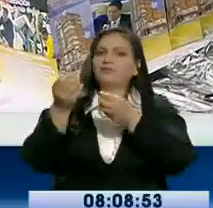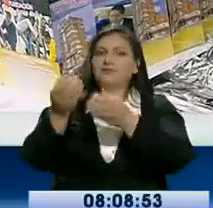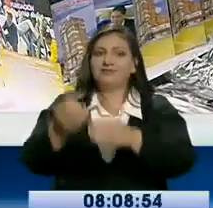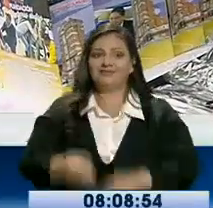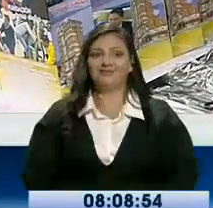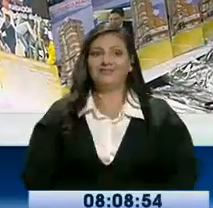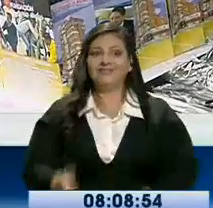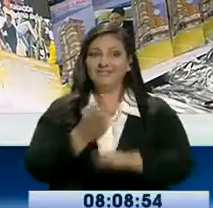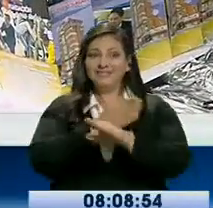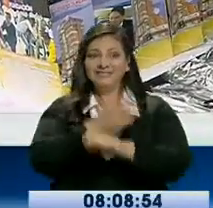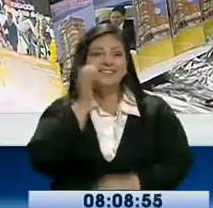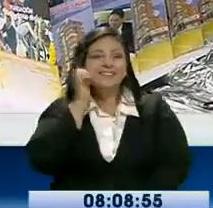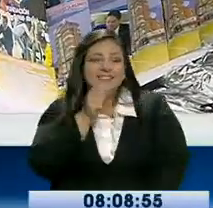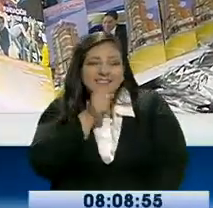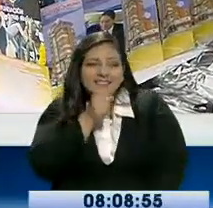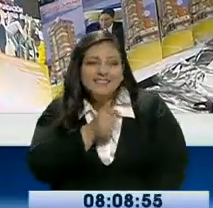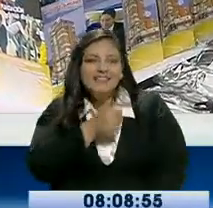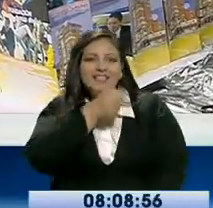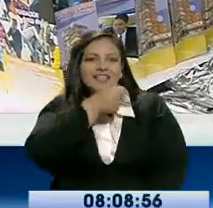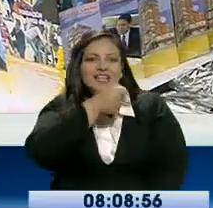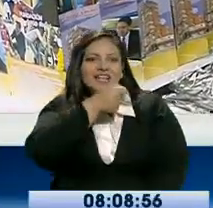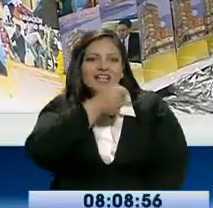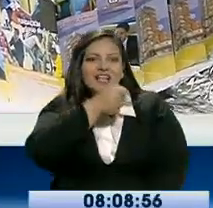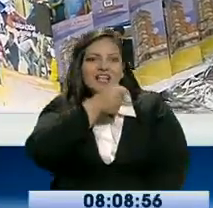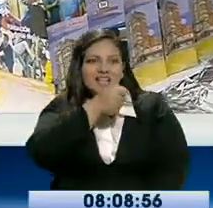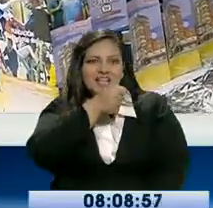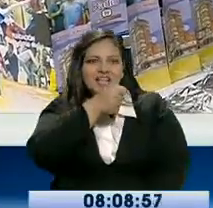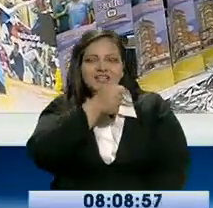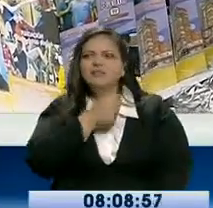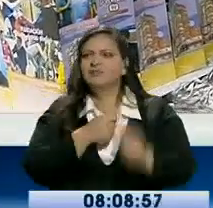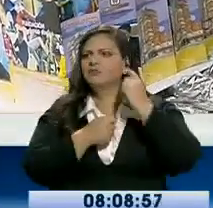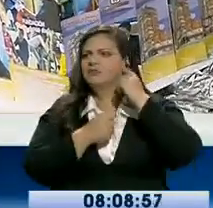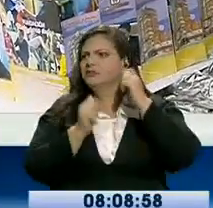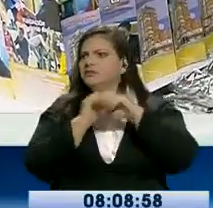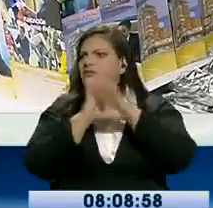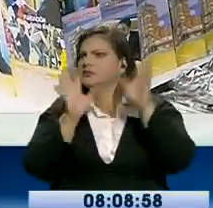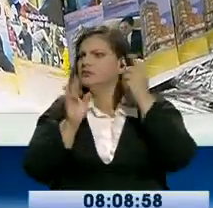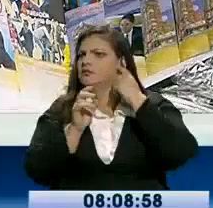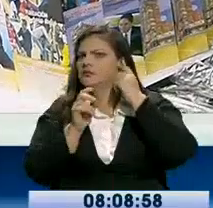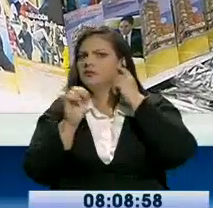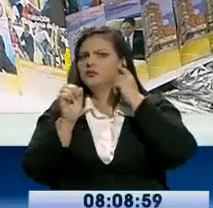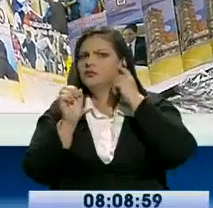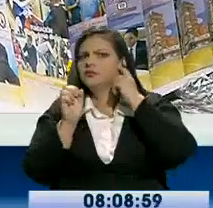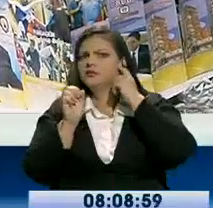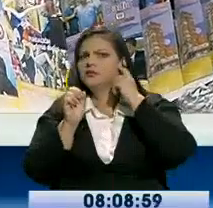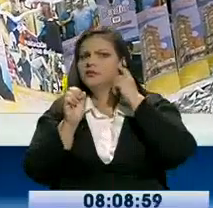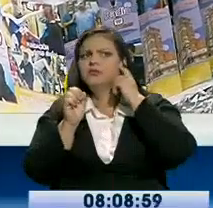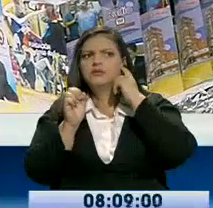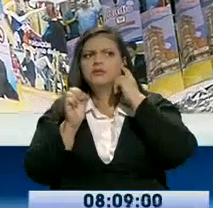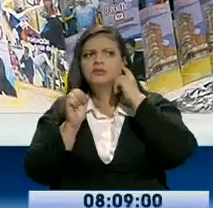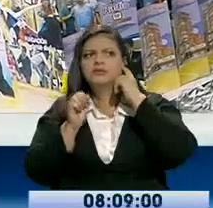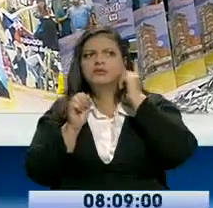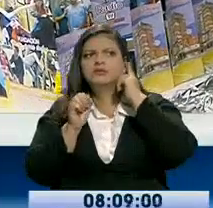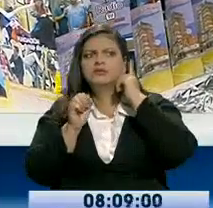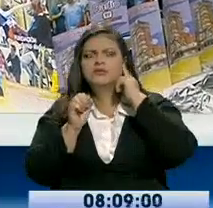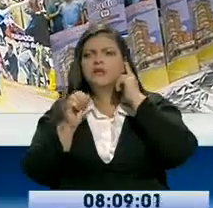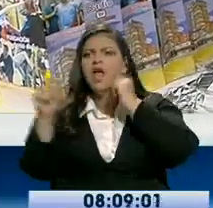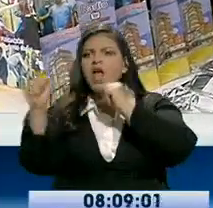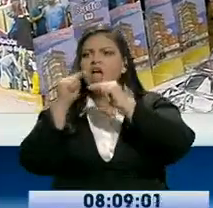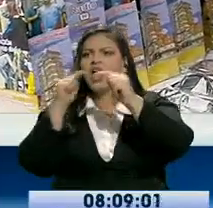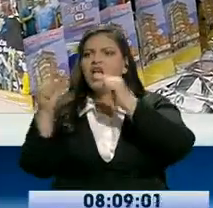todos los días. Sí, Adriana tiene retorno, yo sí tengo, ¿ah? Bueno, no tengo retorno, yo tengo, te estoy escuchando, productor, te estoy